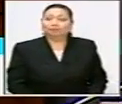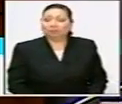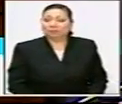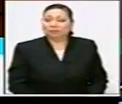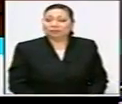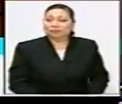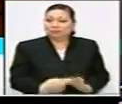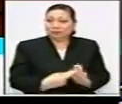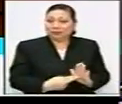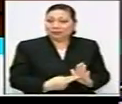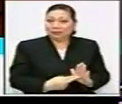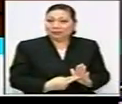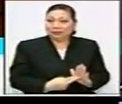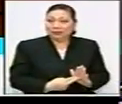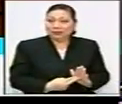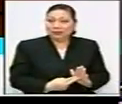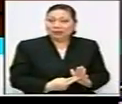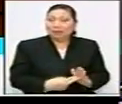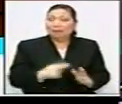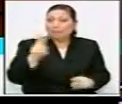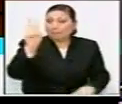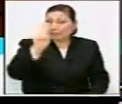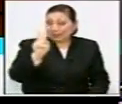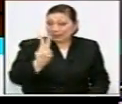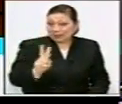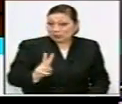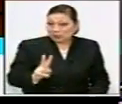En la República Bolivariana de Venezuela,